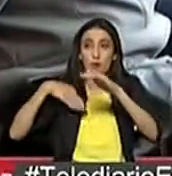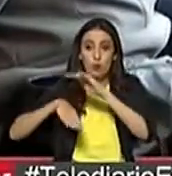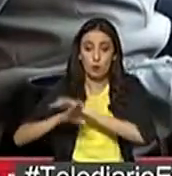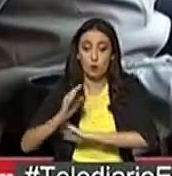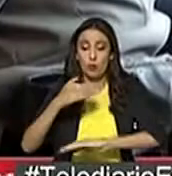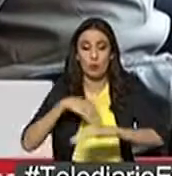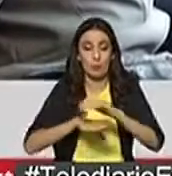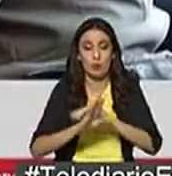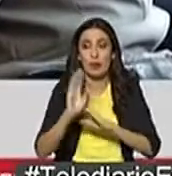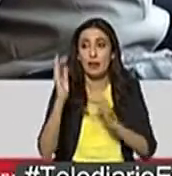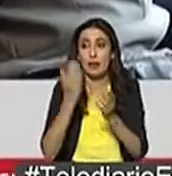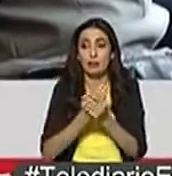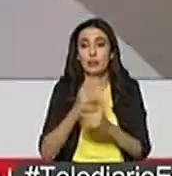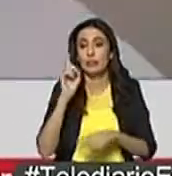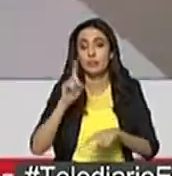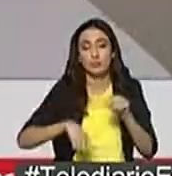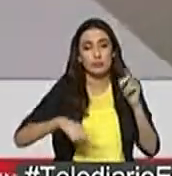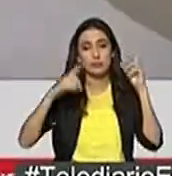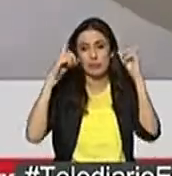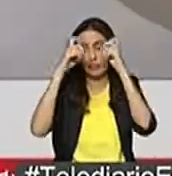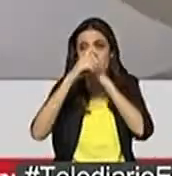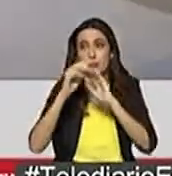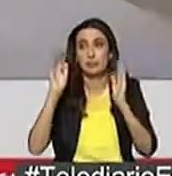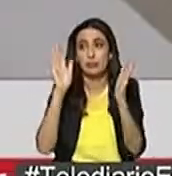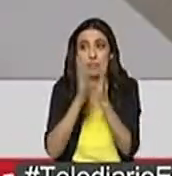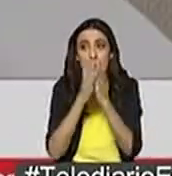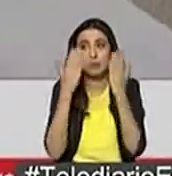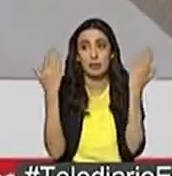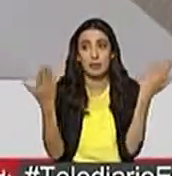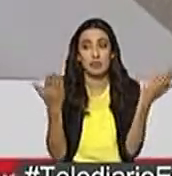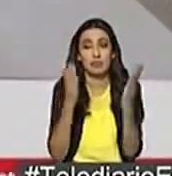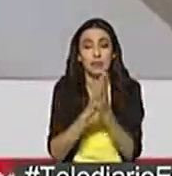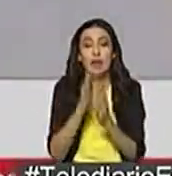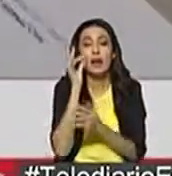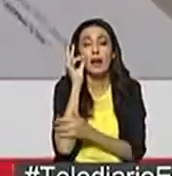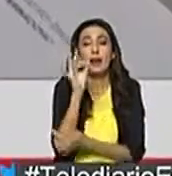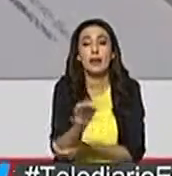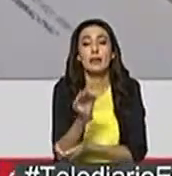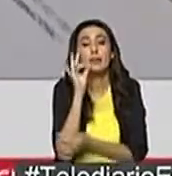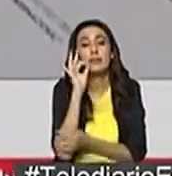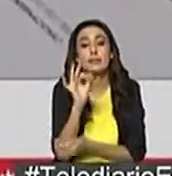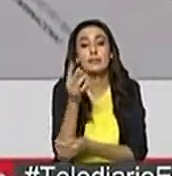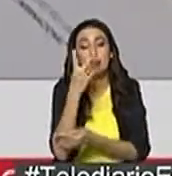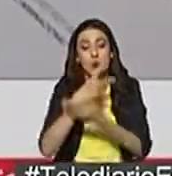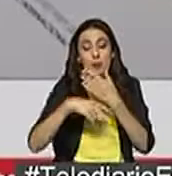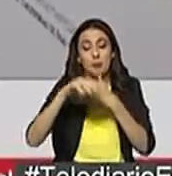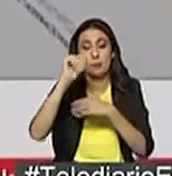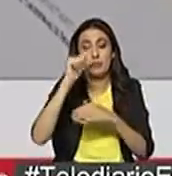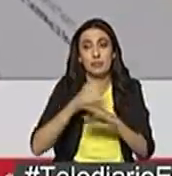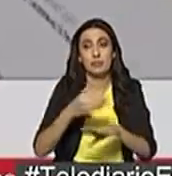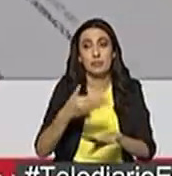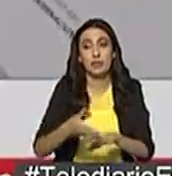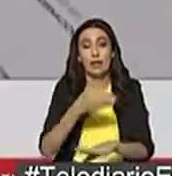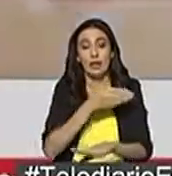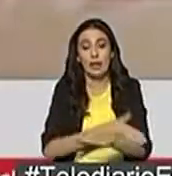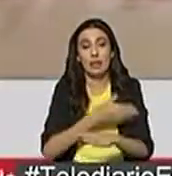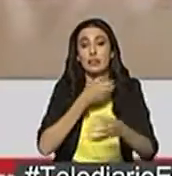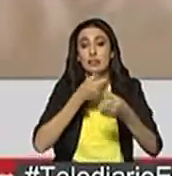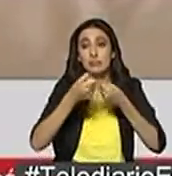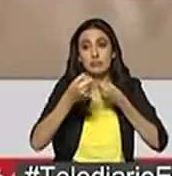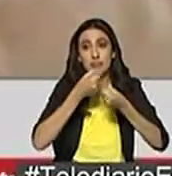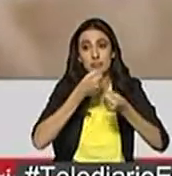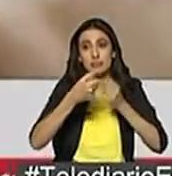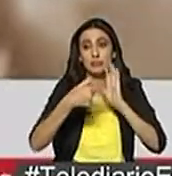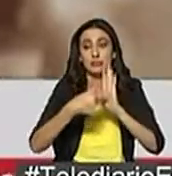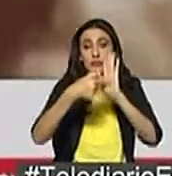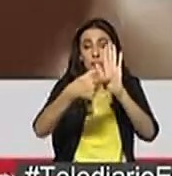clínica. Ella es Patricia Cárdenas. Estas páginas corresponden a los exámenes que le hicieron a su hija, quien antes de terminar su carrera de periodismo